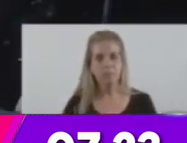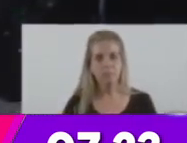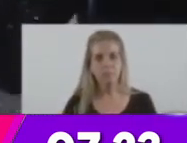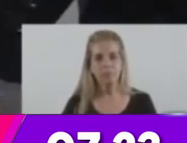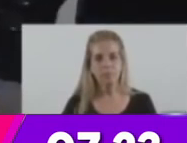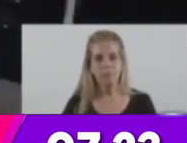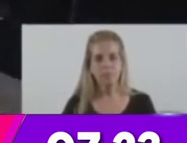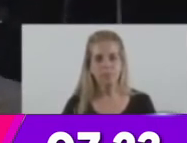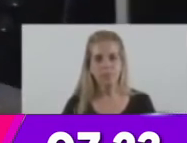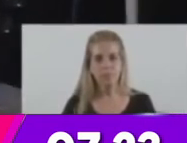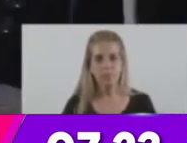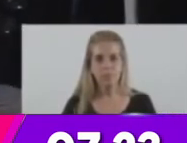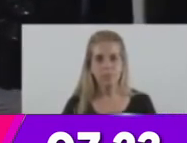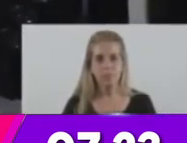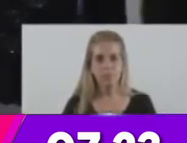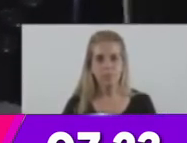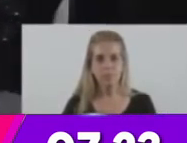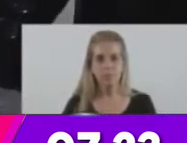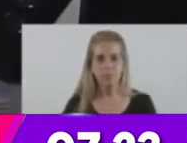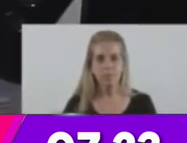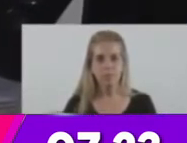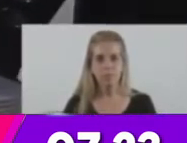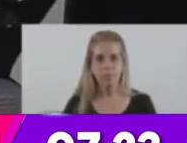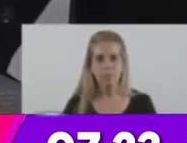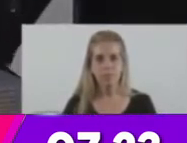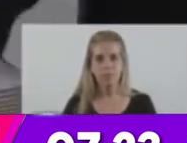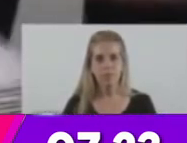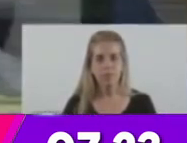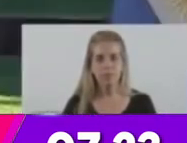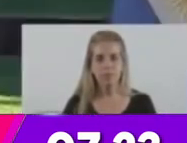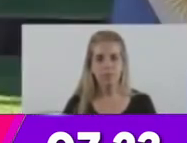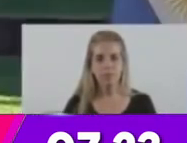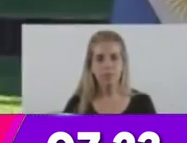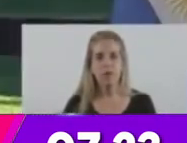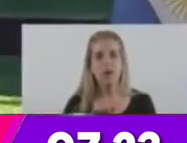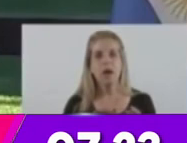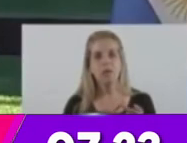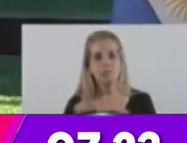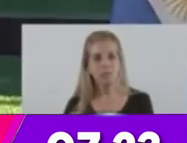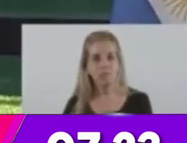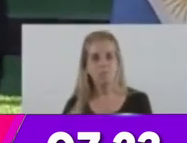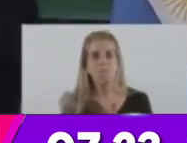o personajes de la TV, que salieron a desmentir porque rápidamente empiezan a circular